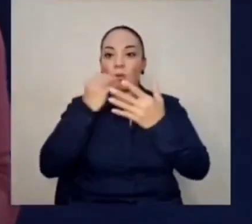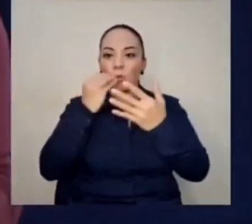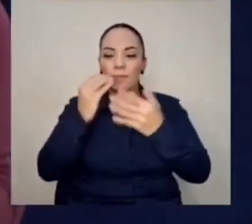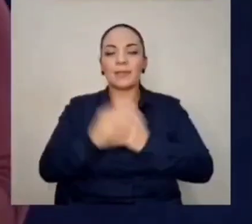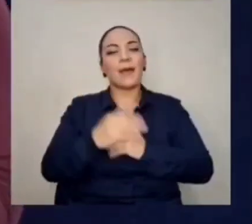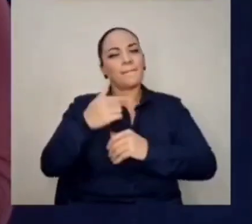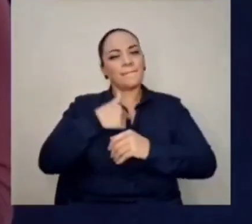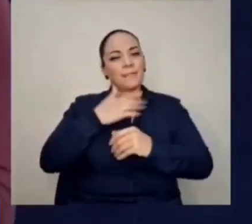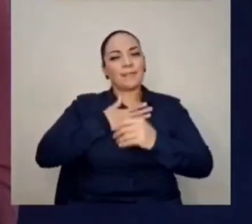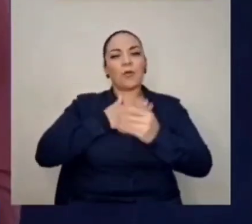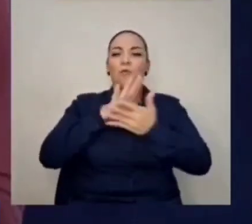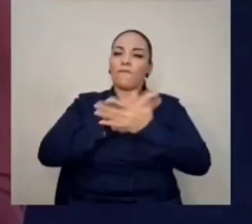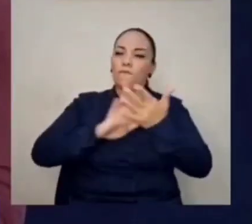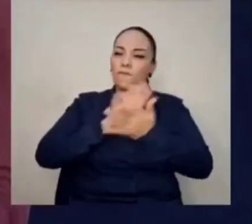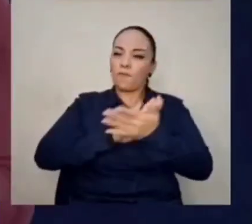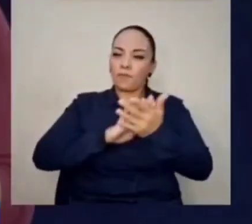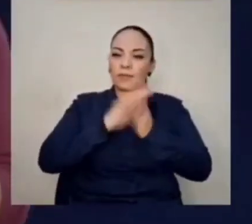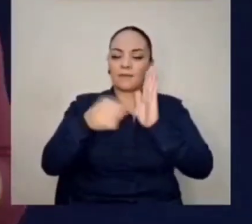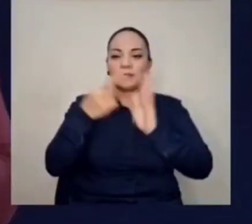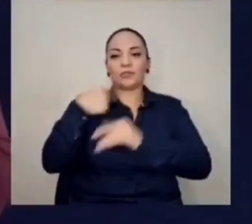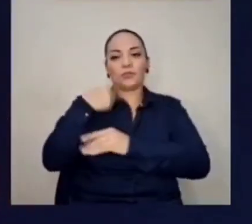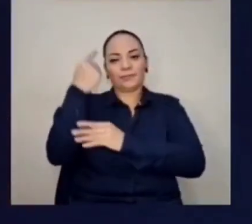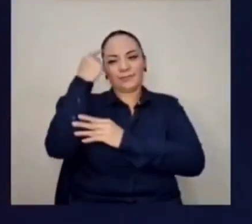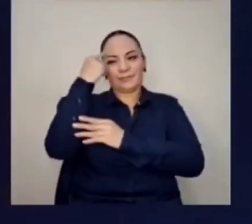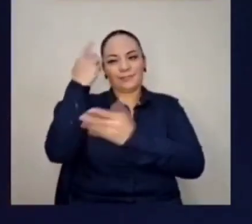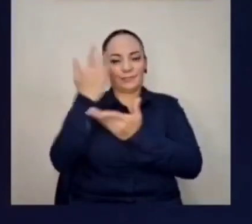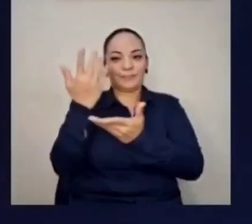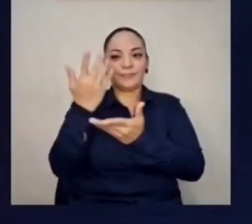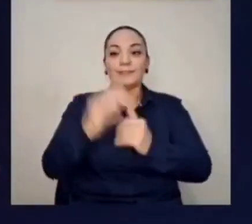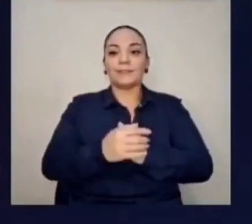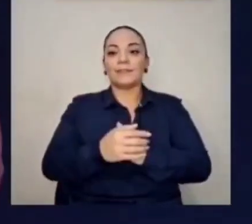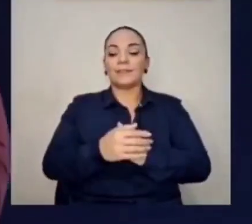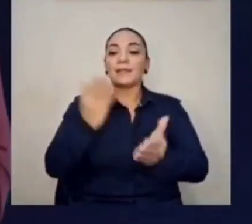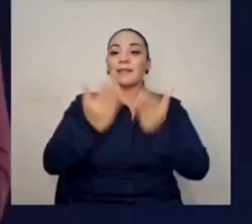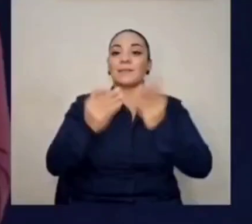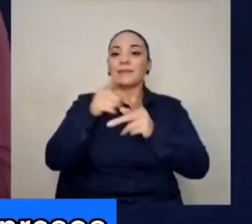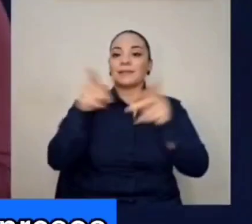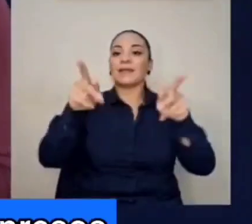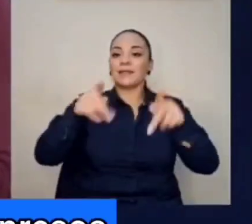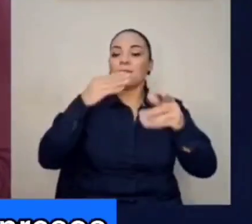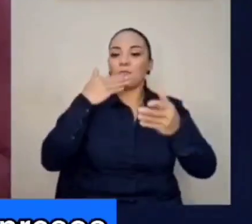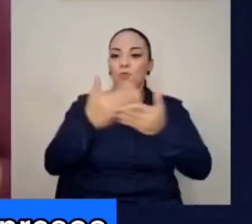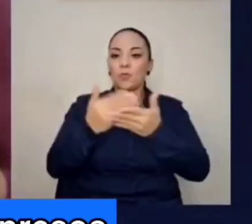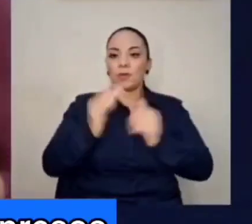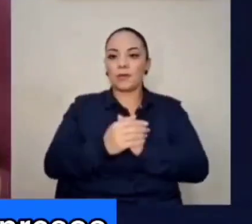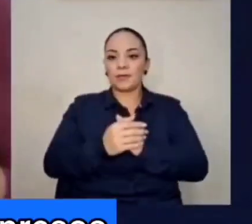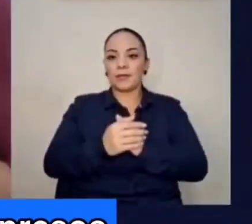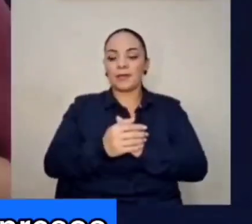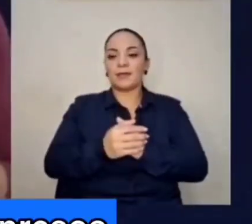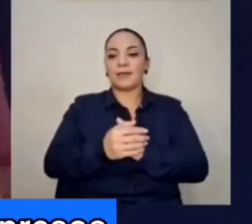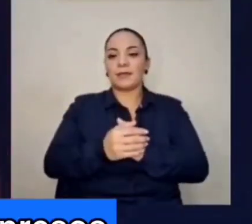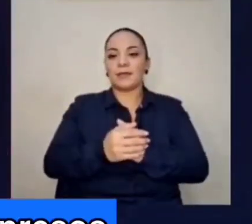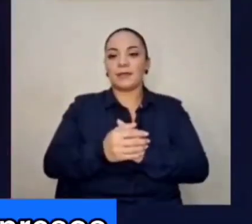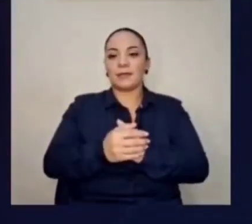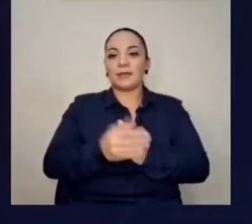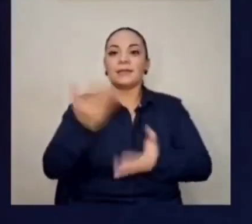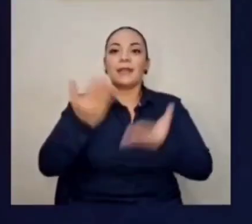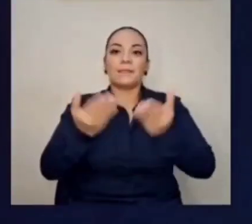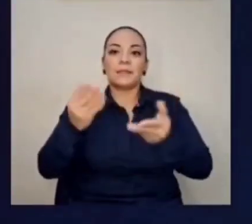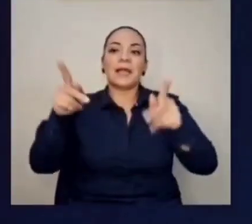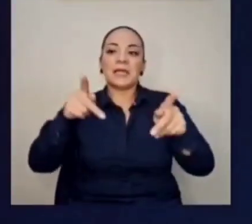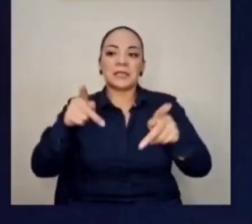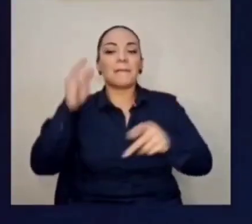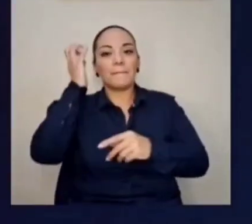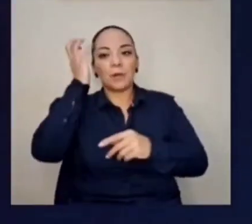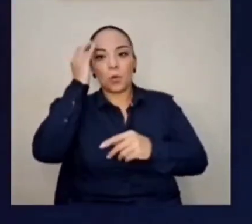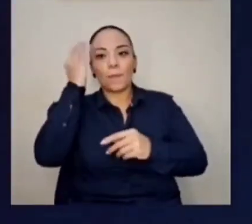me confunde a veces, porque me pongo a pensar, bueno, tal vez esta gente es muy buena, ¿no? Y ellos se preocupan por la comida de los presos. Y